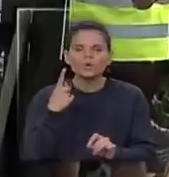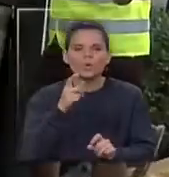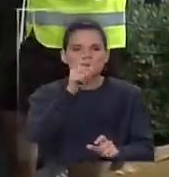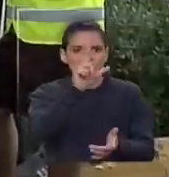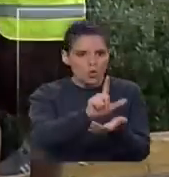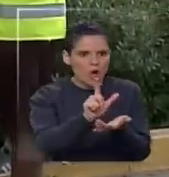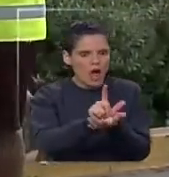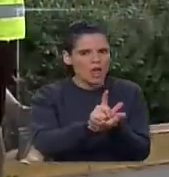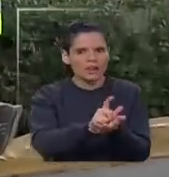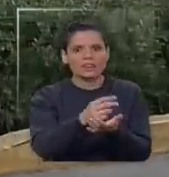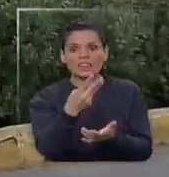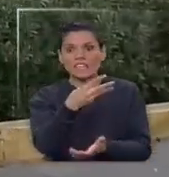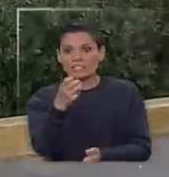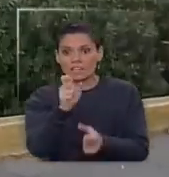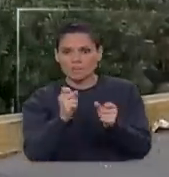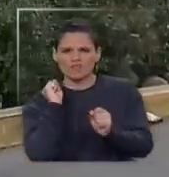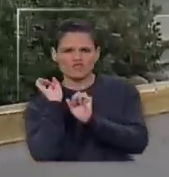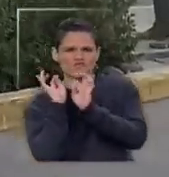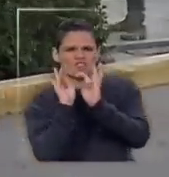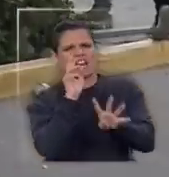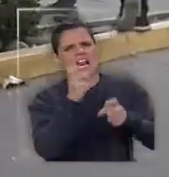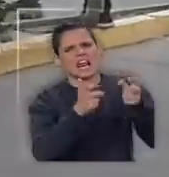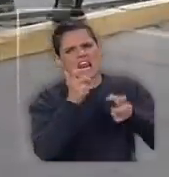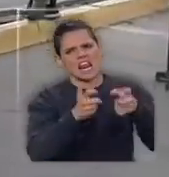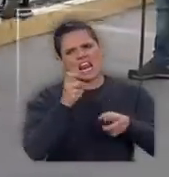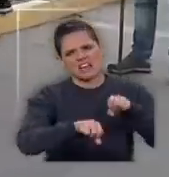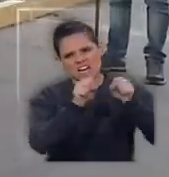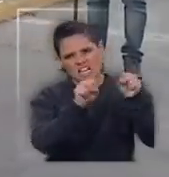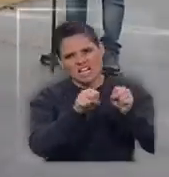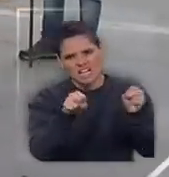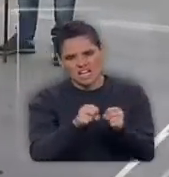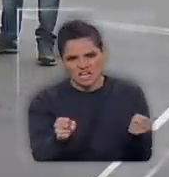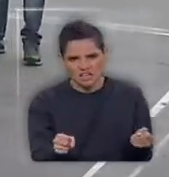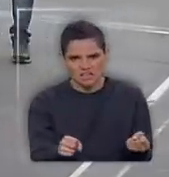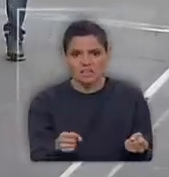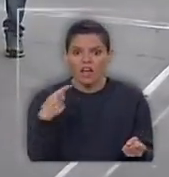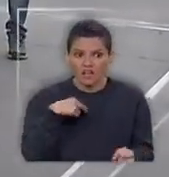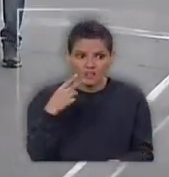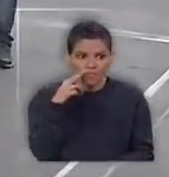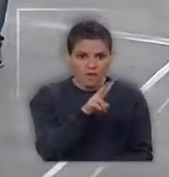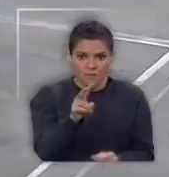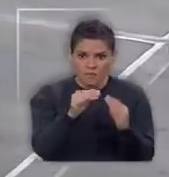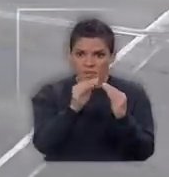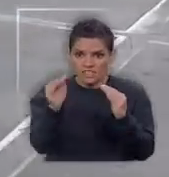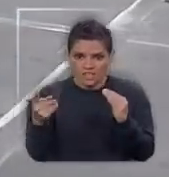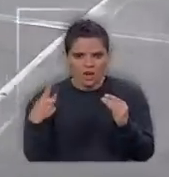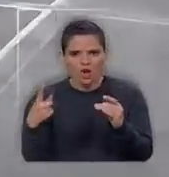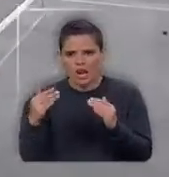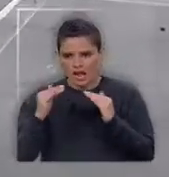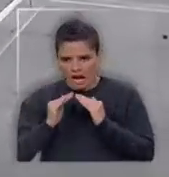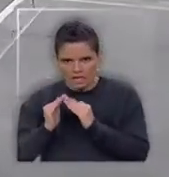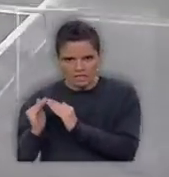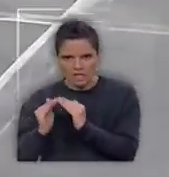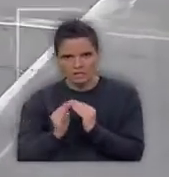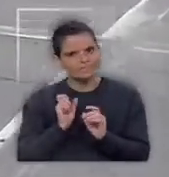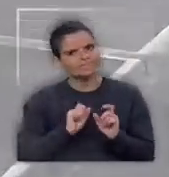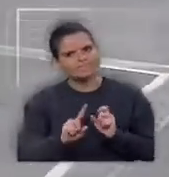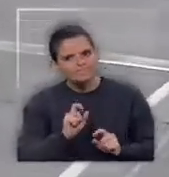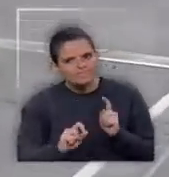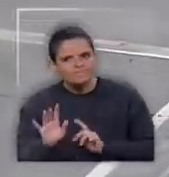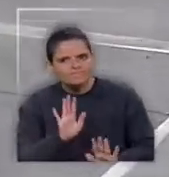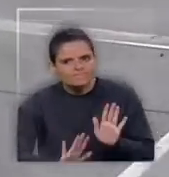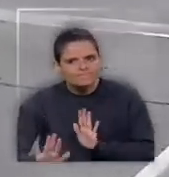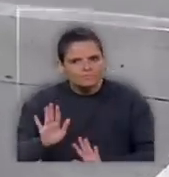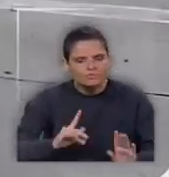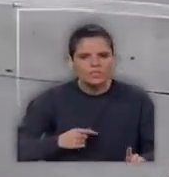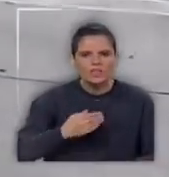adentro. Y acá estamos viendo también a vecinos que están defendiendo sus casas por este argumento que nos explicaban. También hay gente que se molesta con